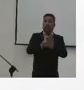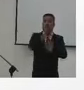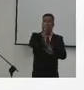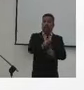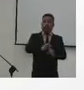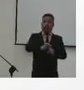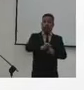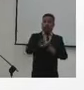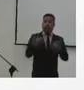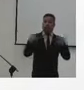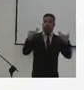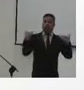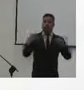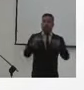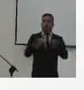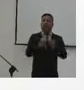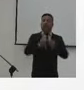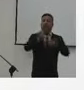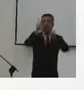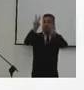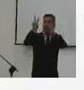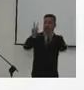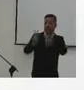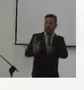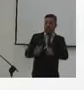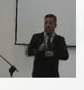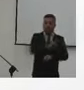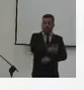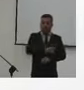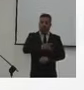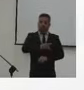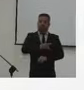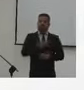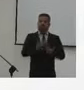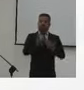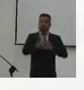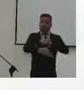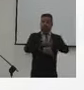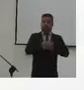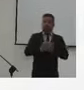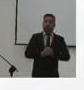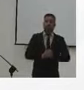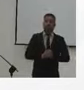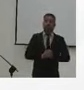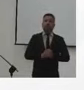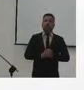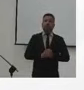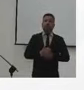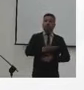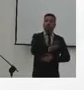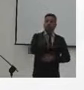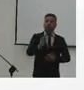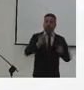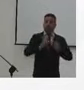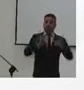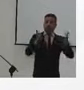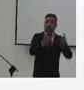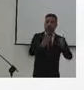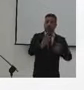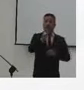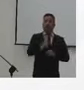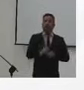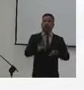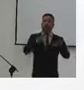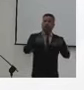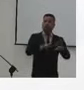de la ley del entrenador y tantos temas más que nos ha inspirado también en este ministerio. A todos los senadores